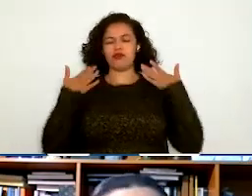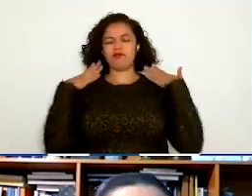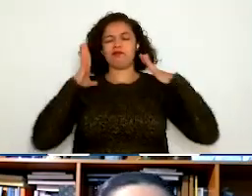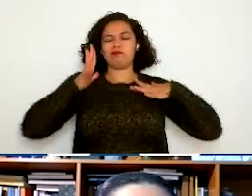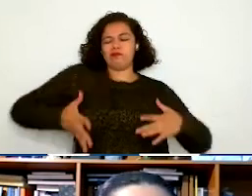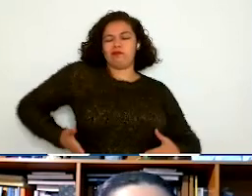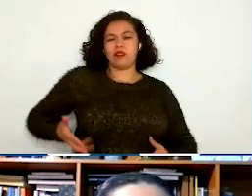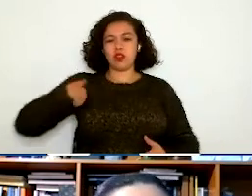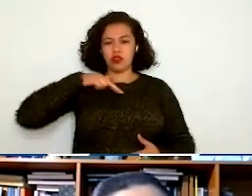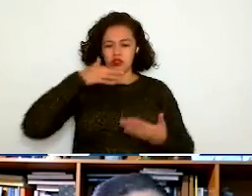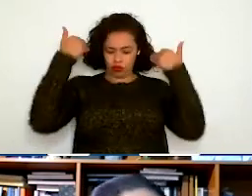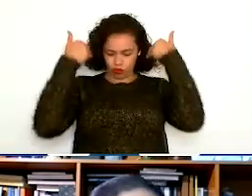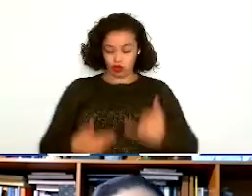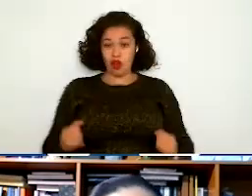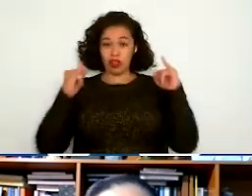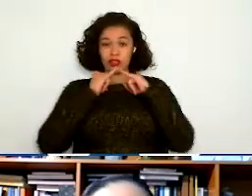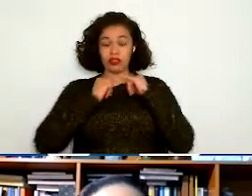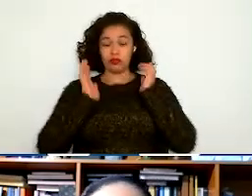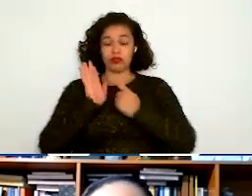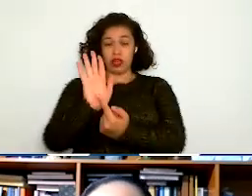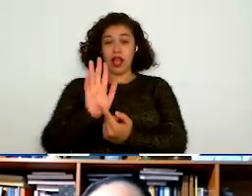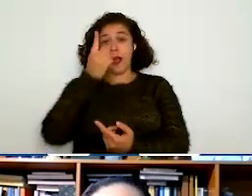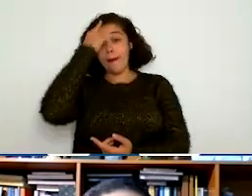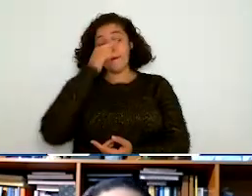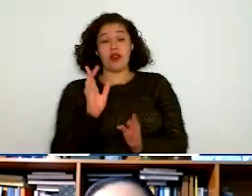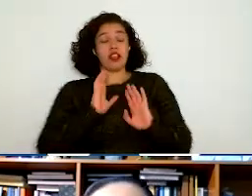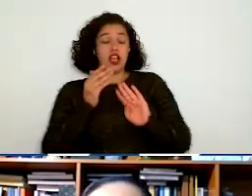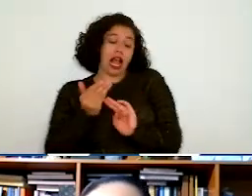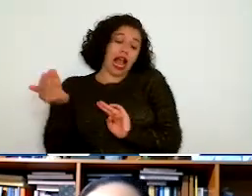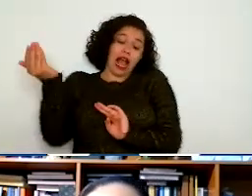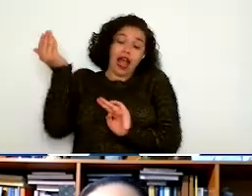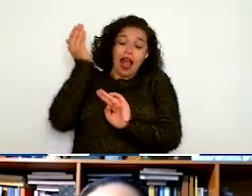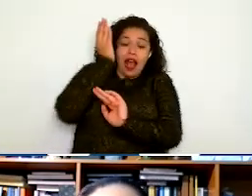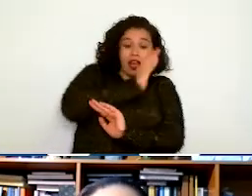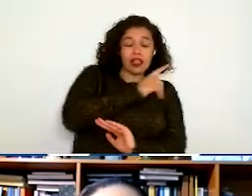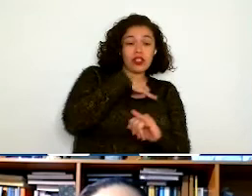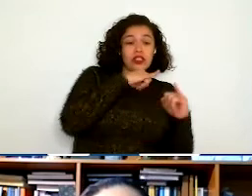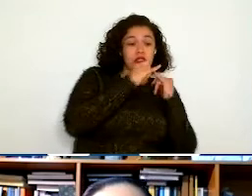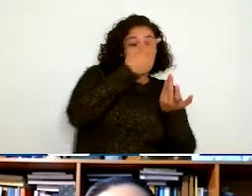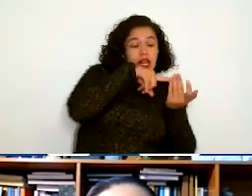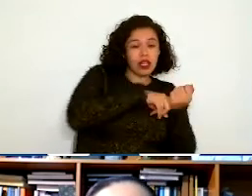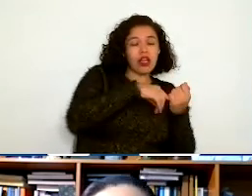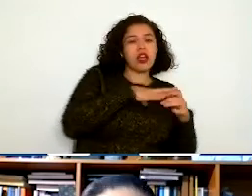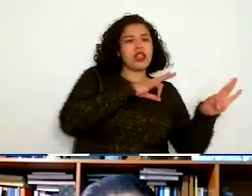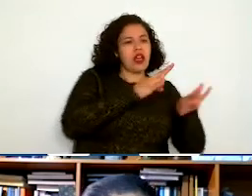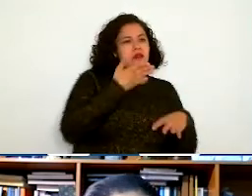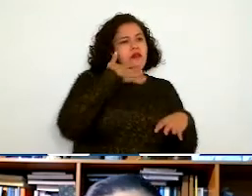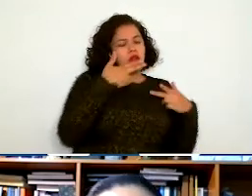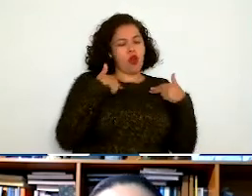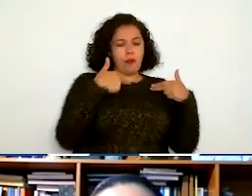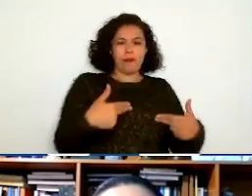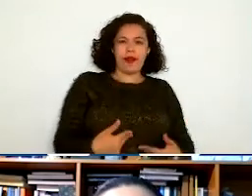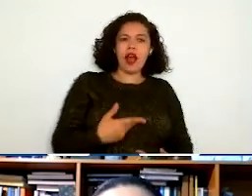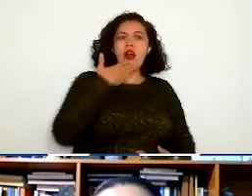somos la institución, pero para llegar a esos puntos es porque dentro de la institución estoy teniendo una vida de trabajo humanizada.